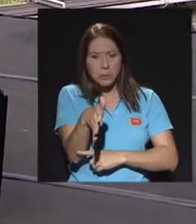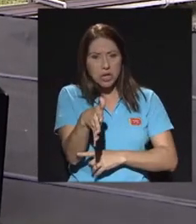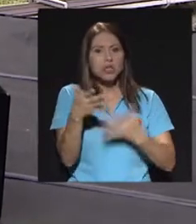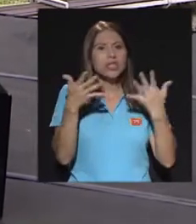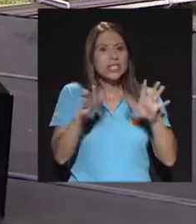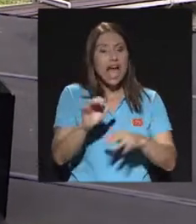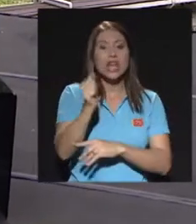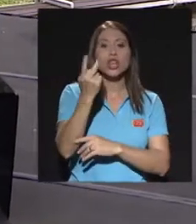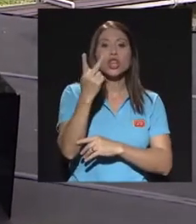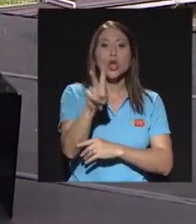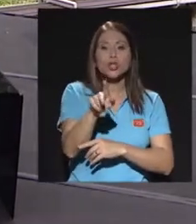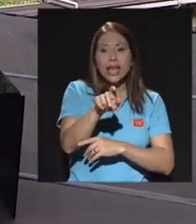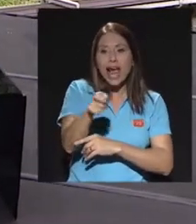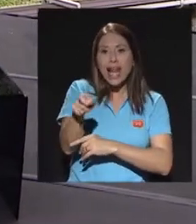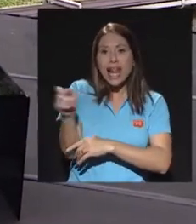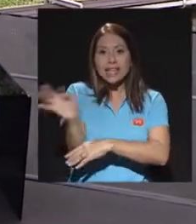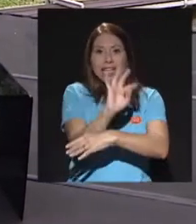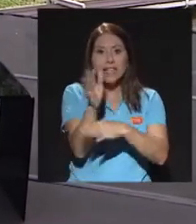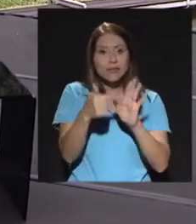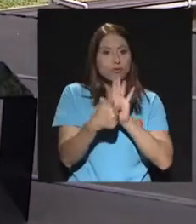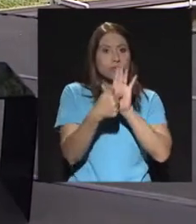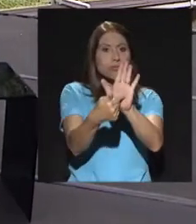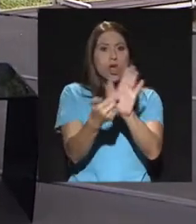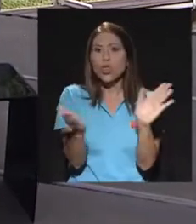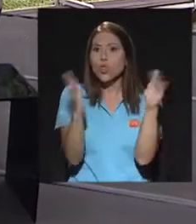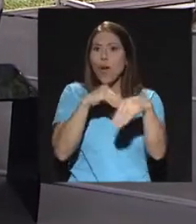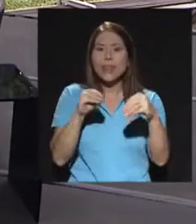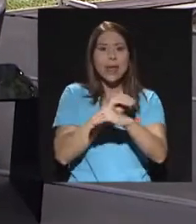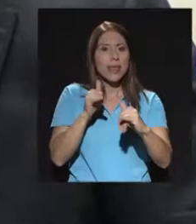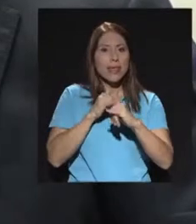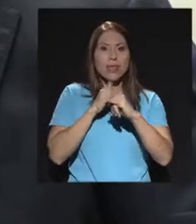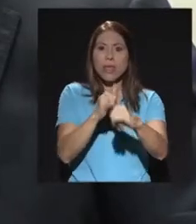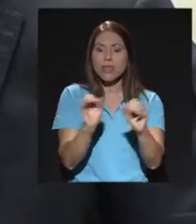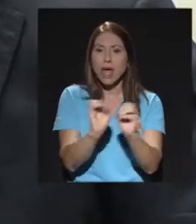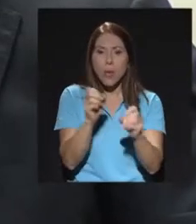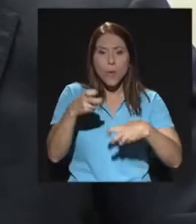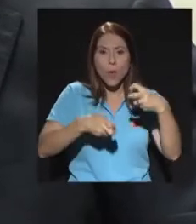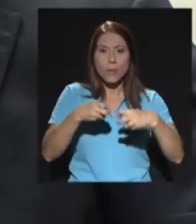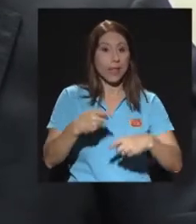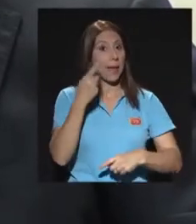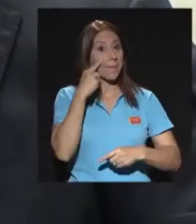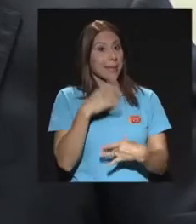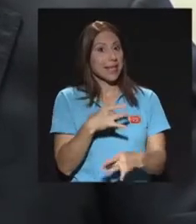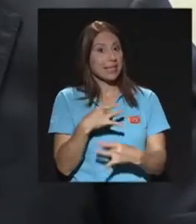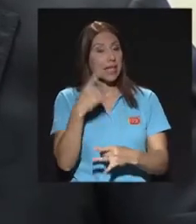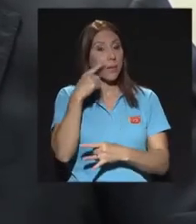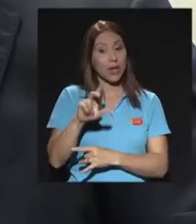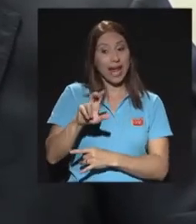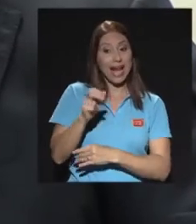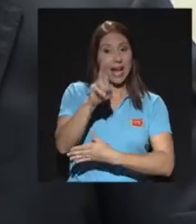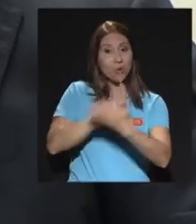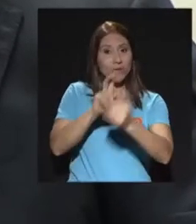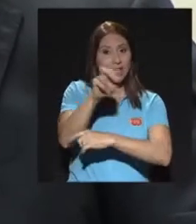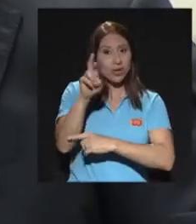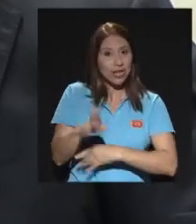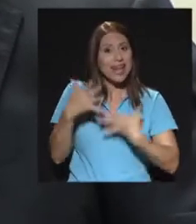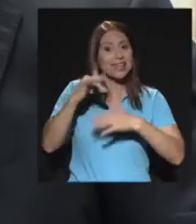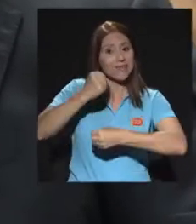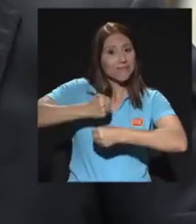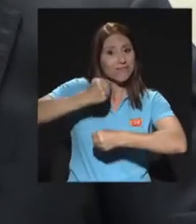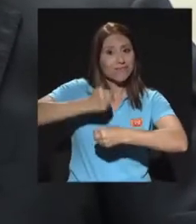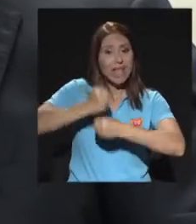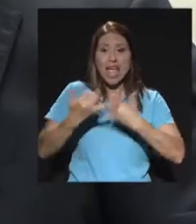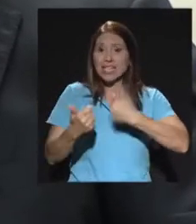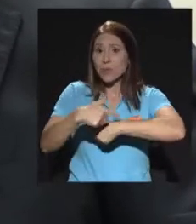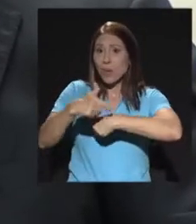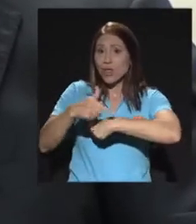esos 12 canales transmitiendo y no hay una denuncia siquiera una interferencia. Vea qué curioso, porque Canal Universidad de Costa Rica hizo esa tarea y este es el momento que